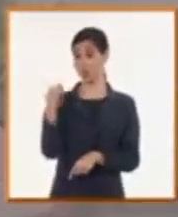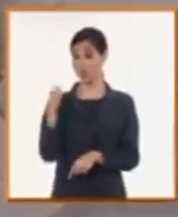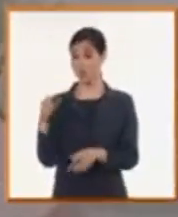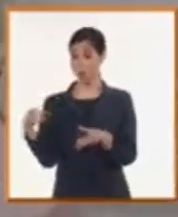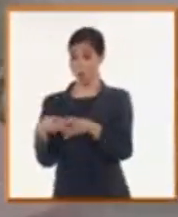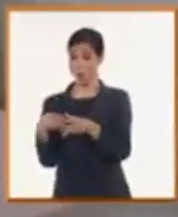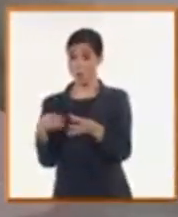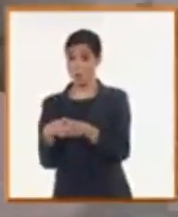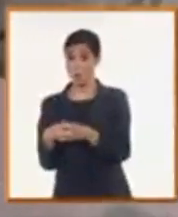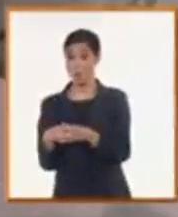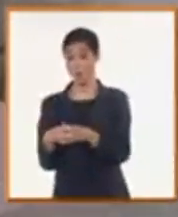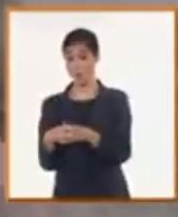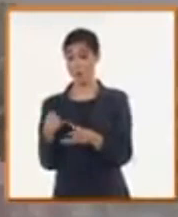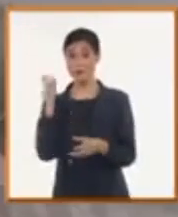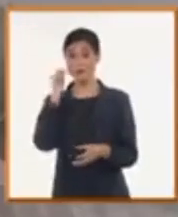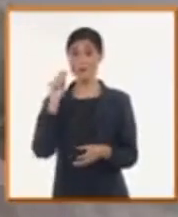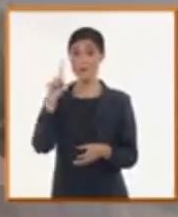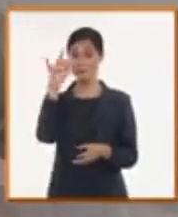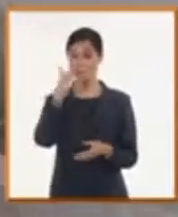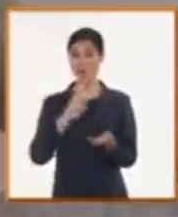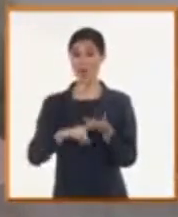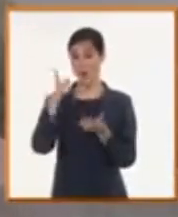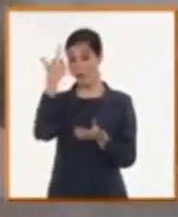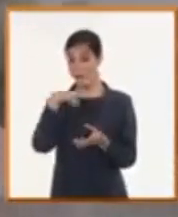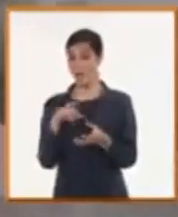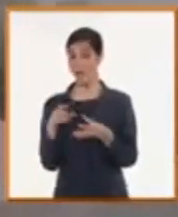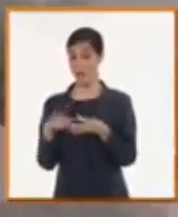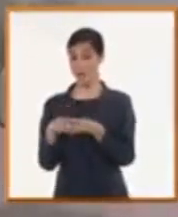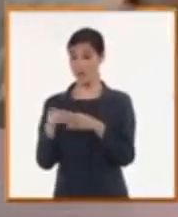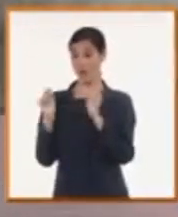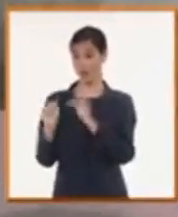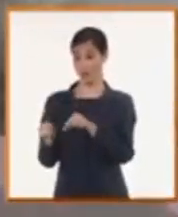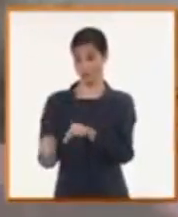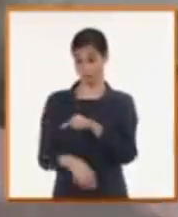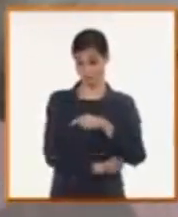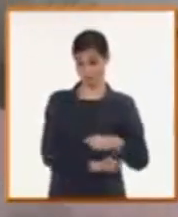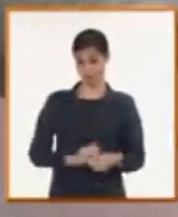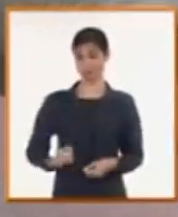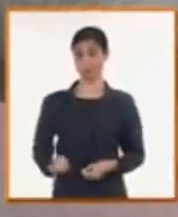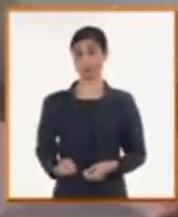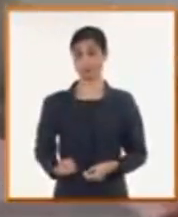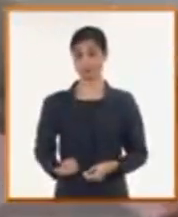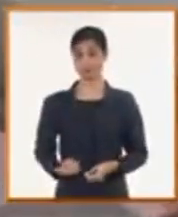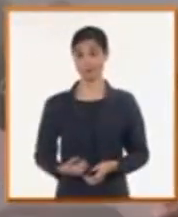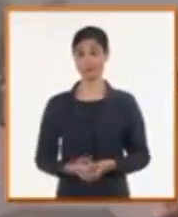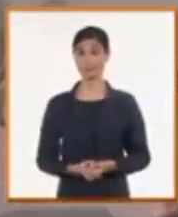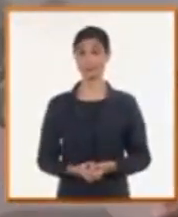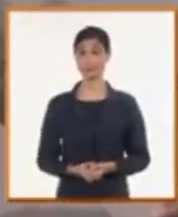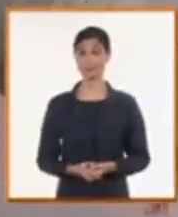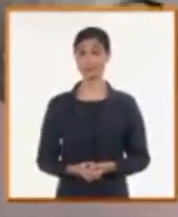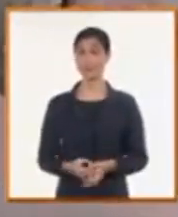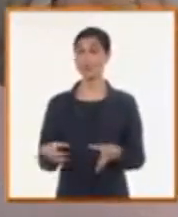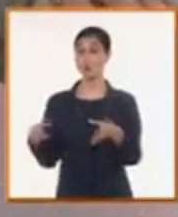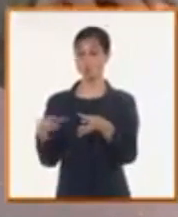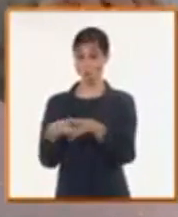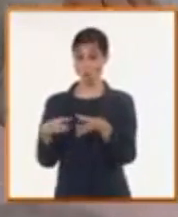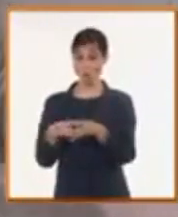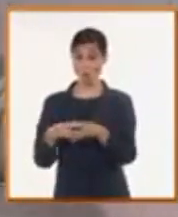interna porque una parte no aceptaba la voluntad de todos y fueron ellos los que